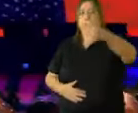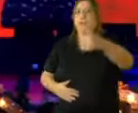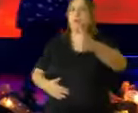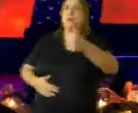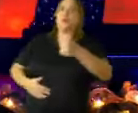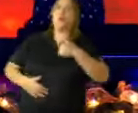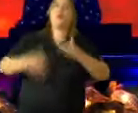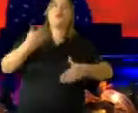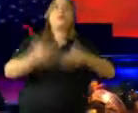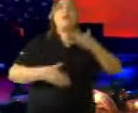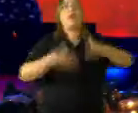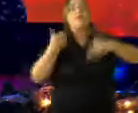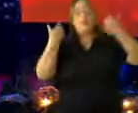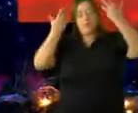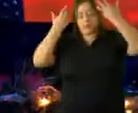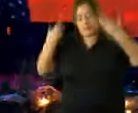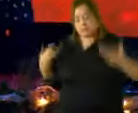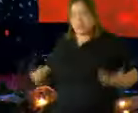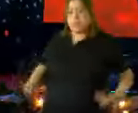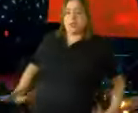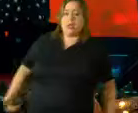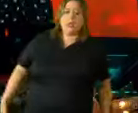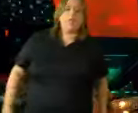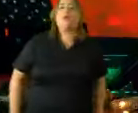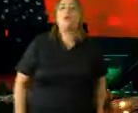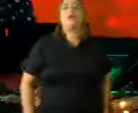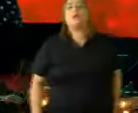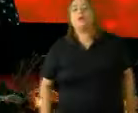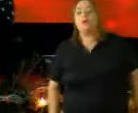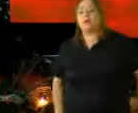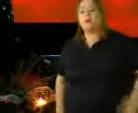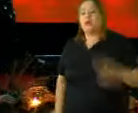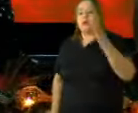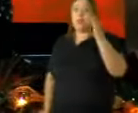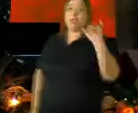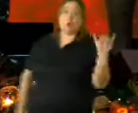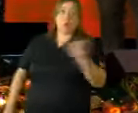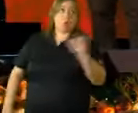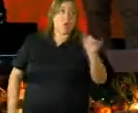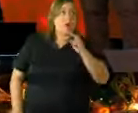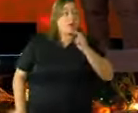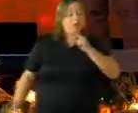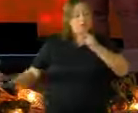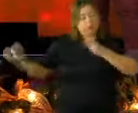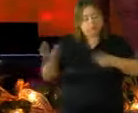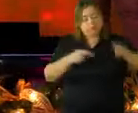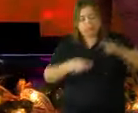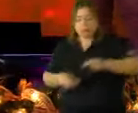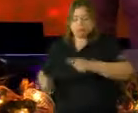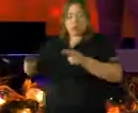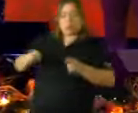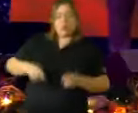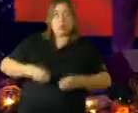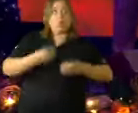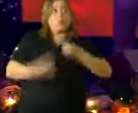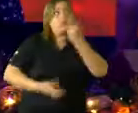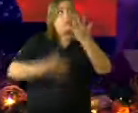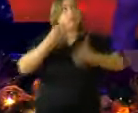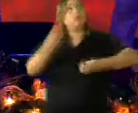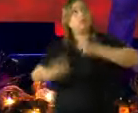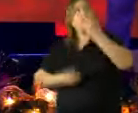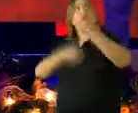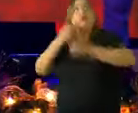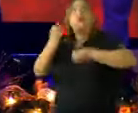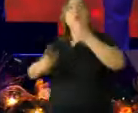¿Dónde? Gozo en mi alma y en mi ser. Gozo. Son como ríos de agua